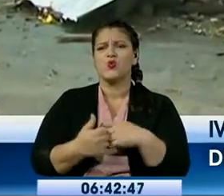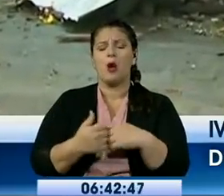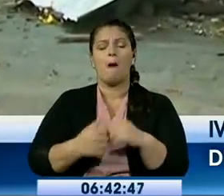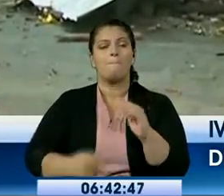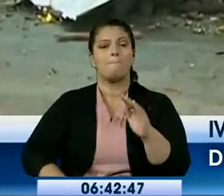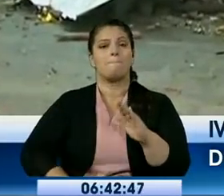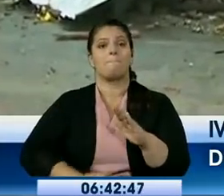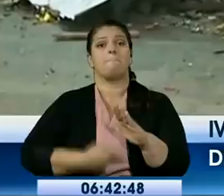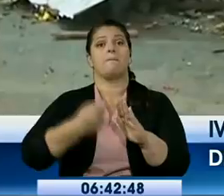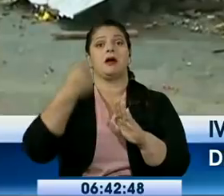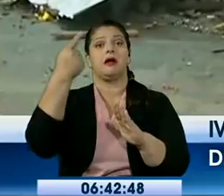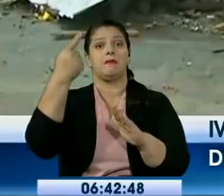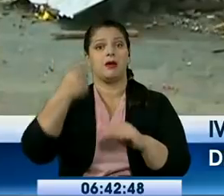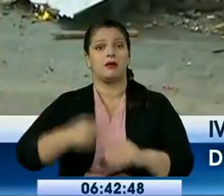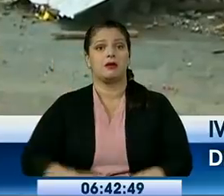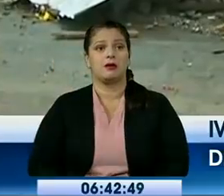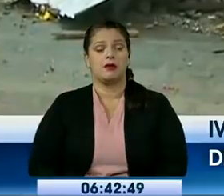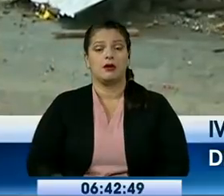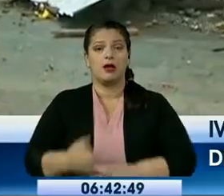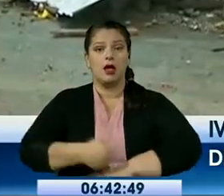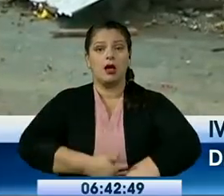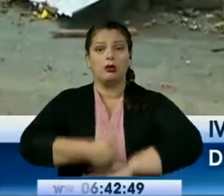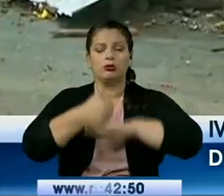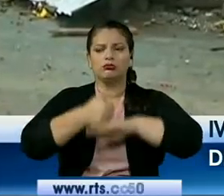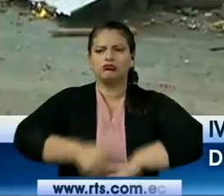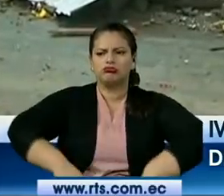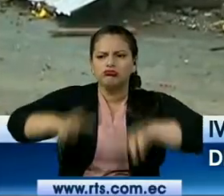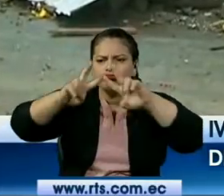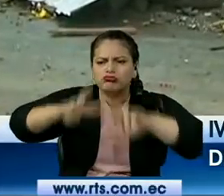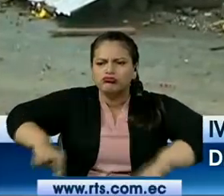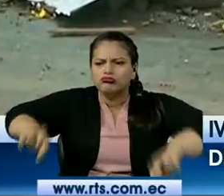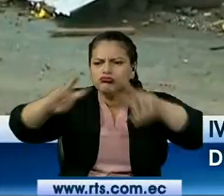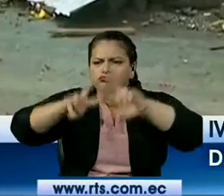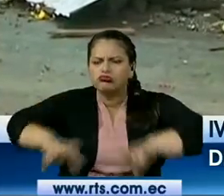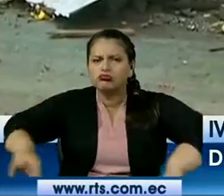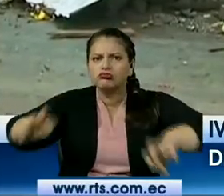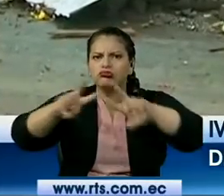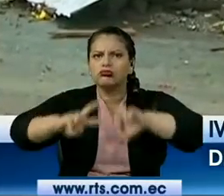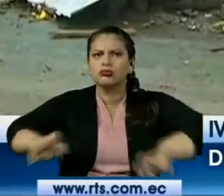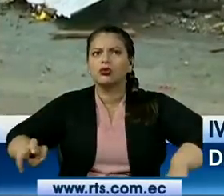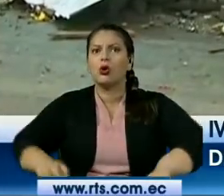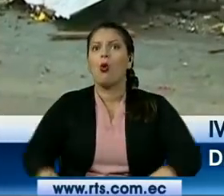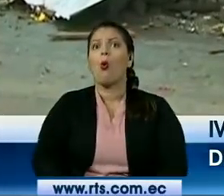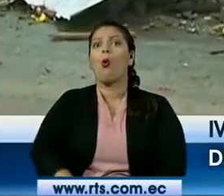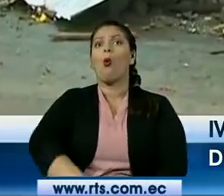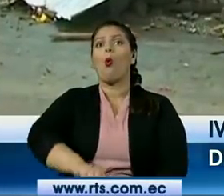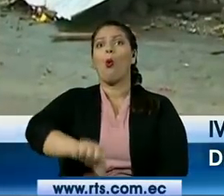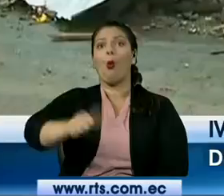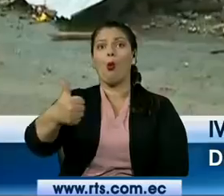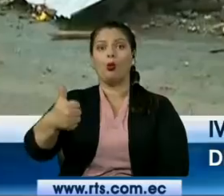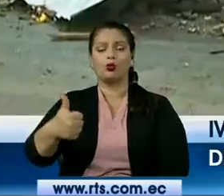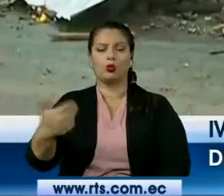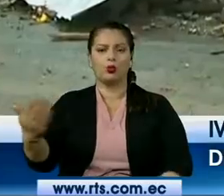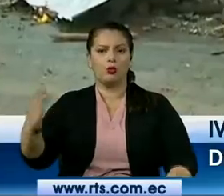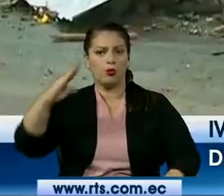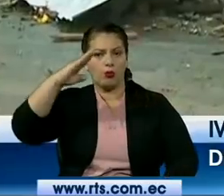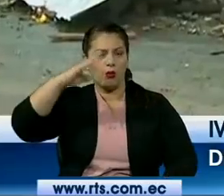están las investigaciones, las coordinaciones a nivel internacional para determinar qué tipo de explosivos se utilizó,